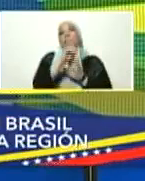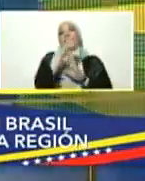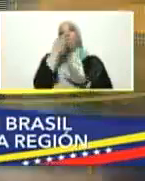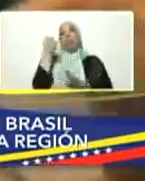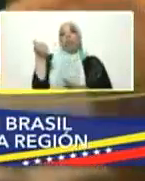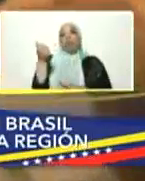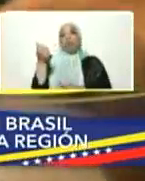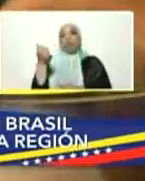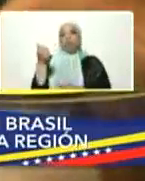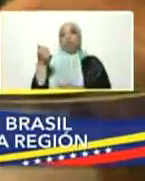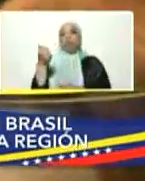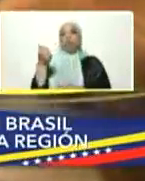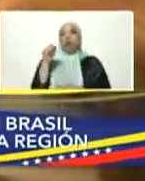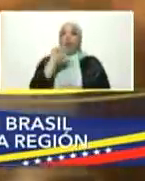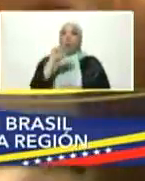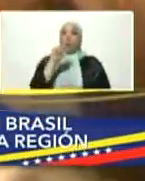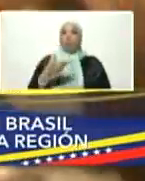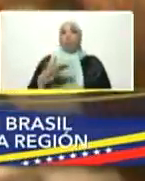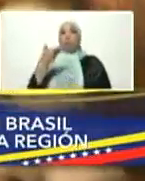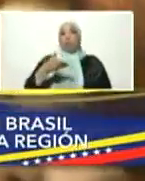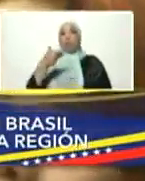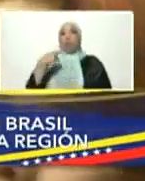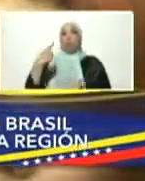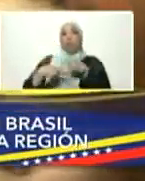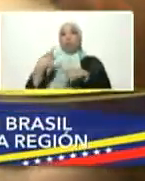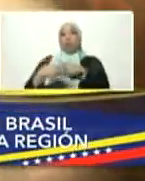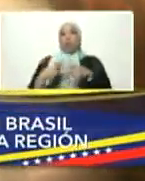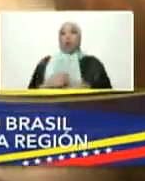Es un gran punto de la agenda progresista.